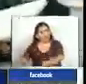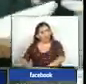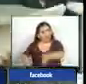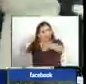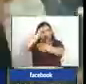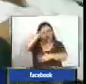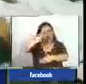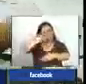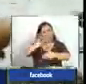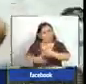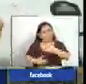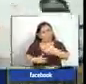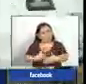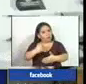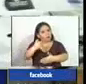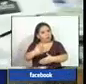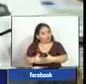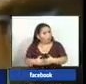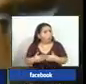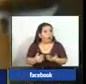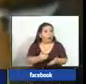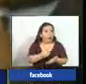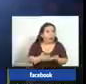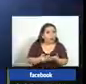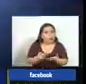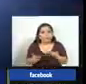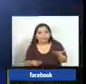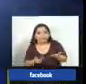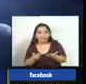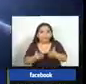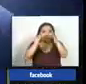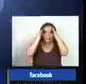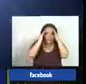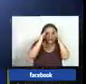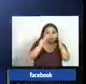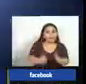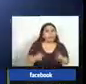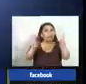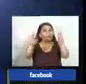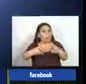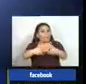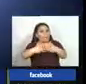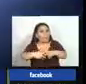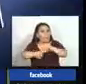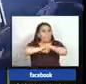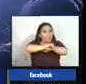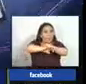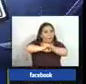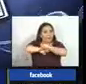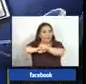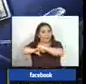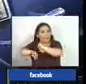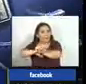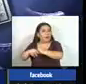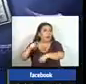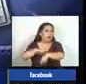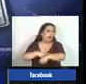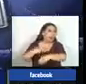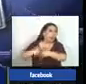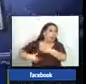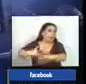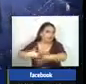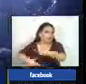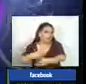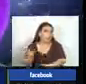evolucionado superando las exigencias y desafíos de la industria de la publicidad a lo largo del tiempo para